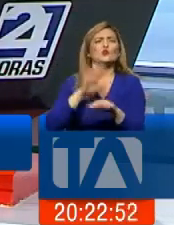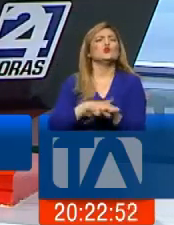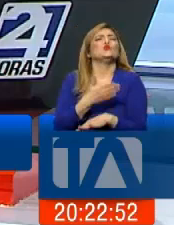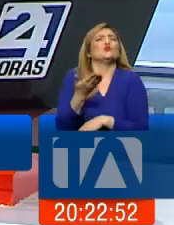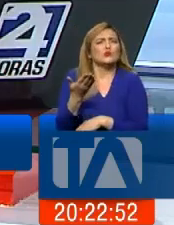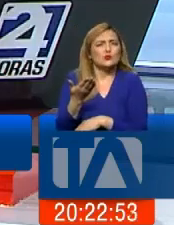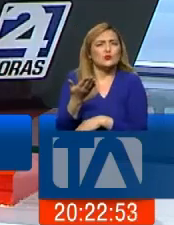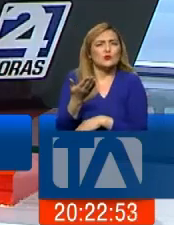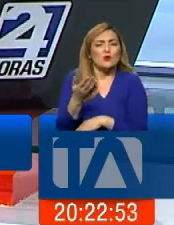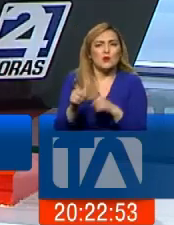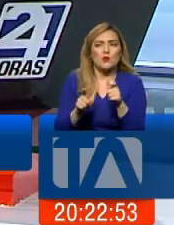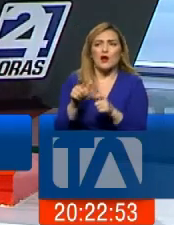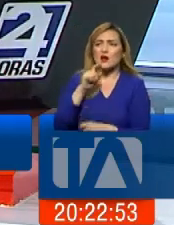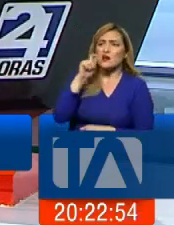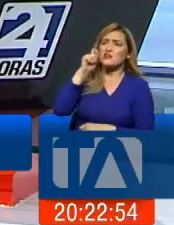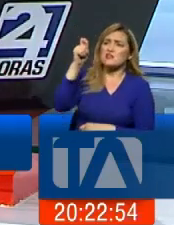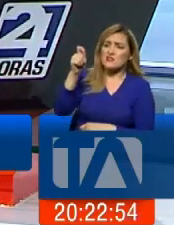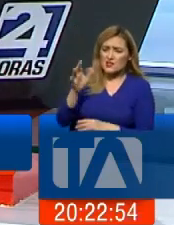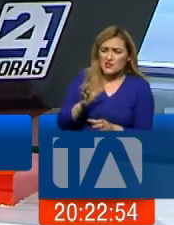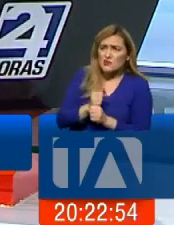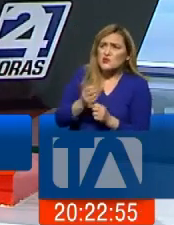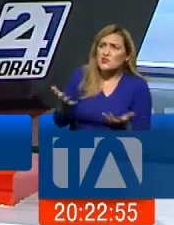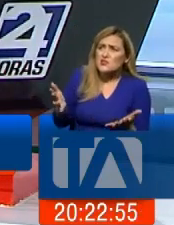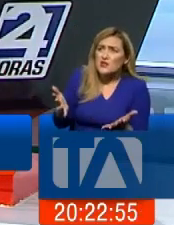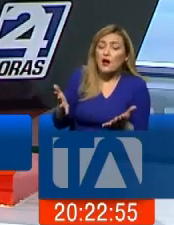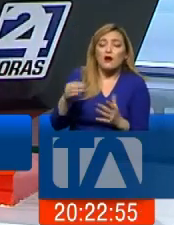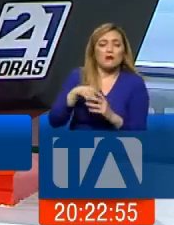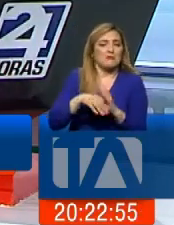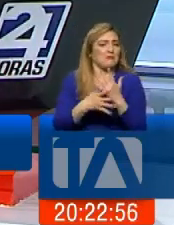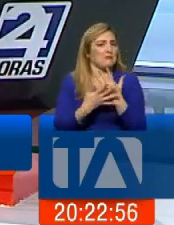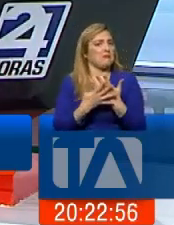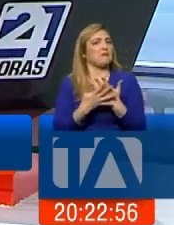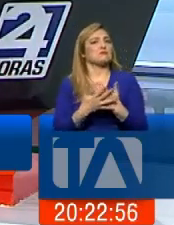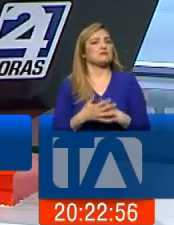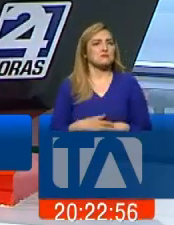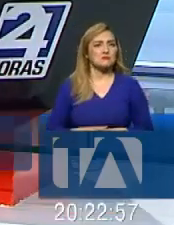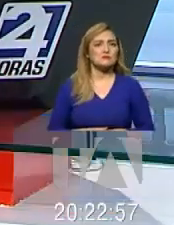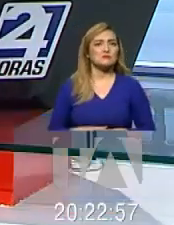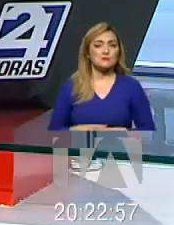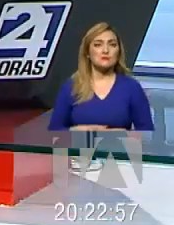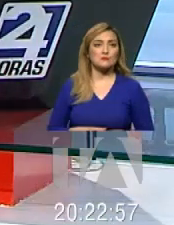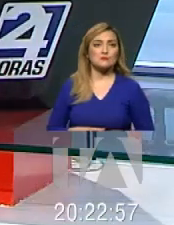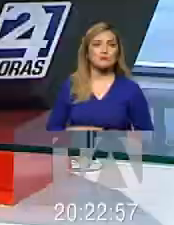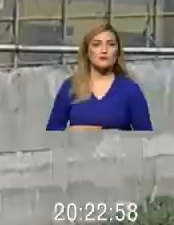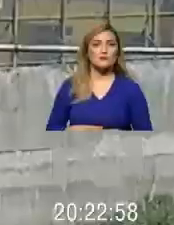por el reclamo de protocolos de bioseguridad al interior del centro carcelario.